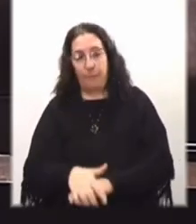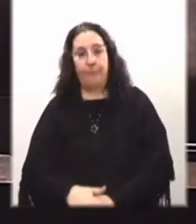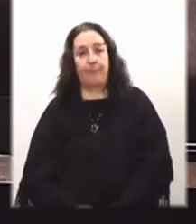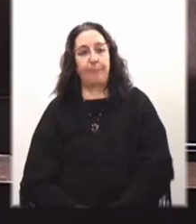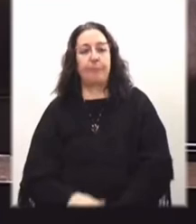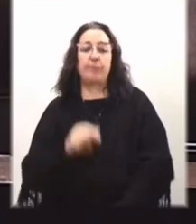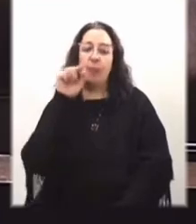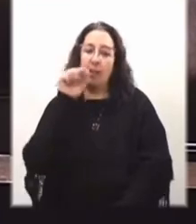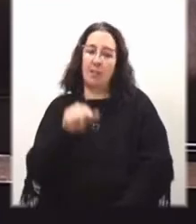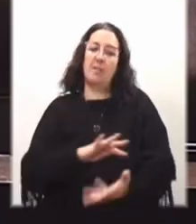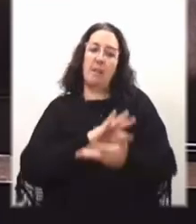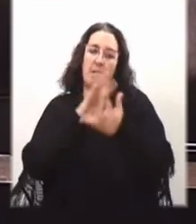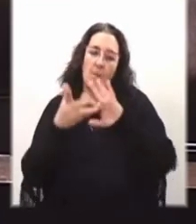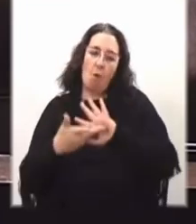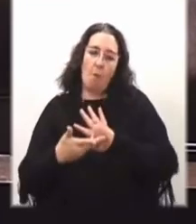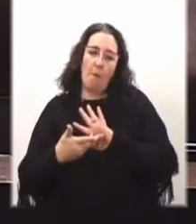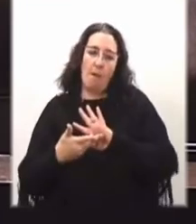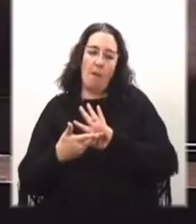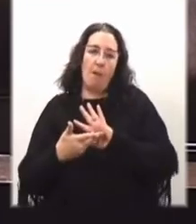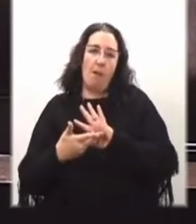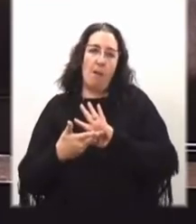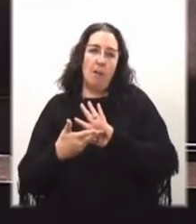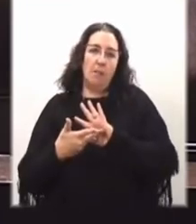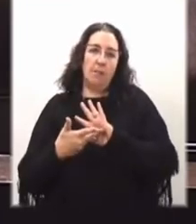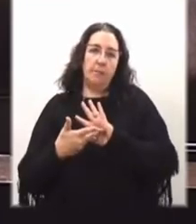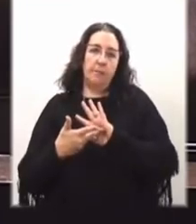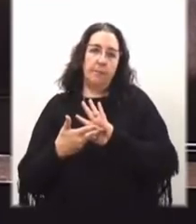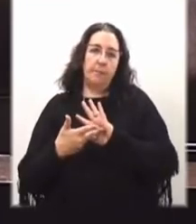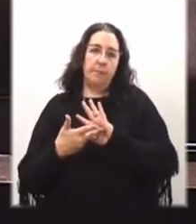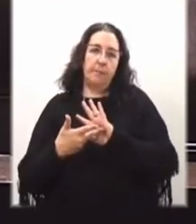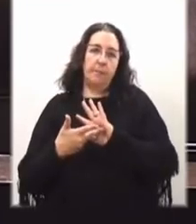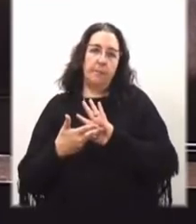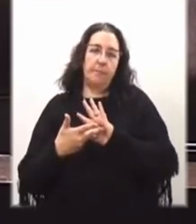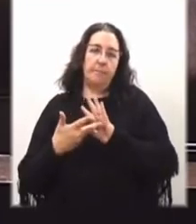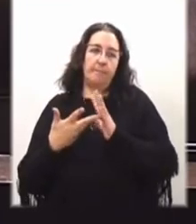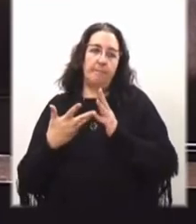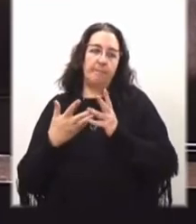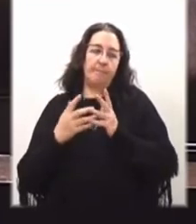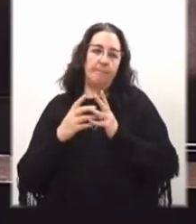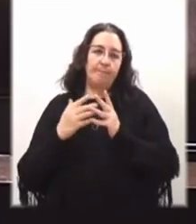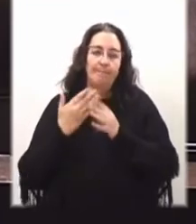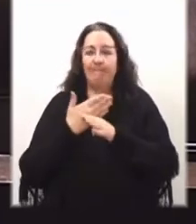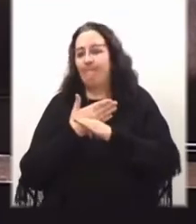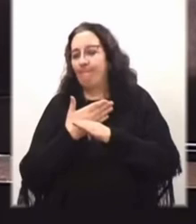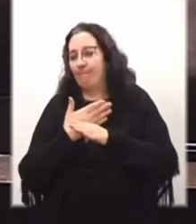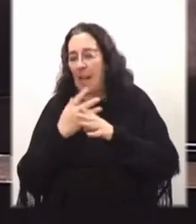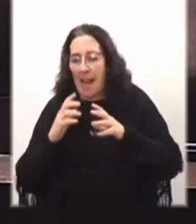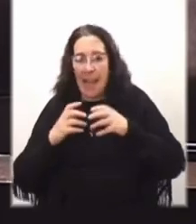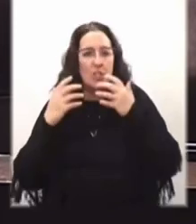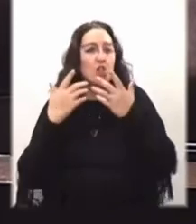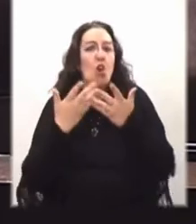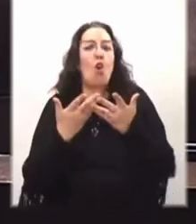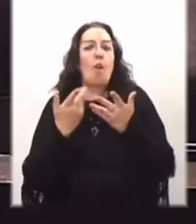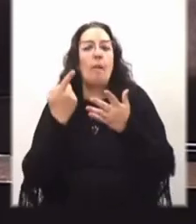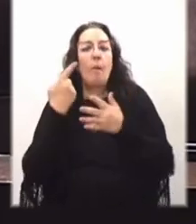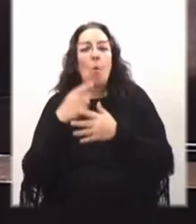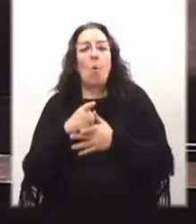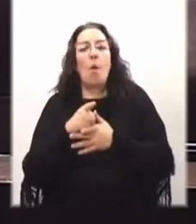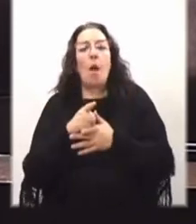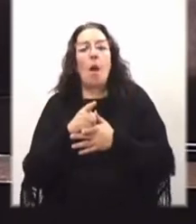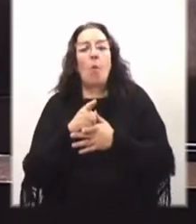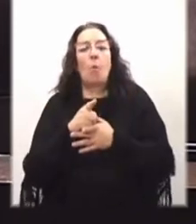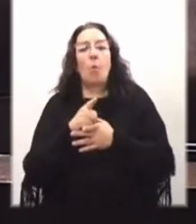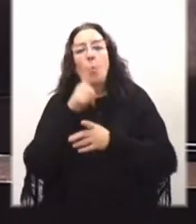clima, la reacción por una universidad y por centros de estudio